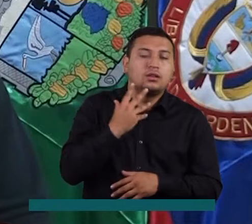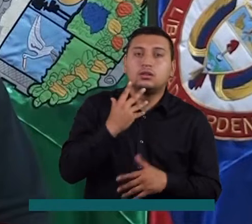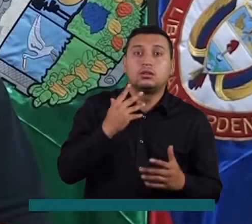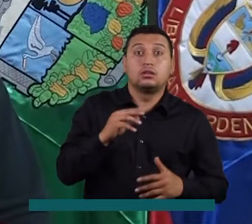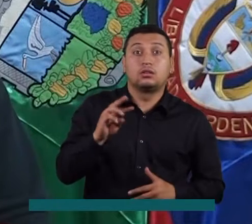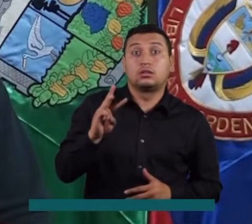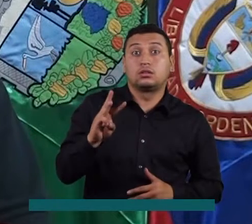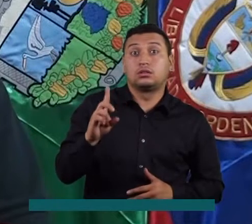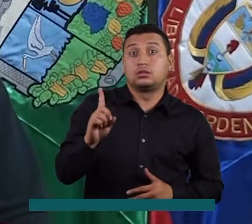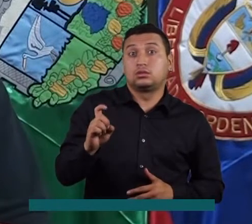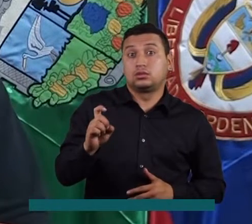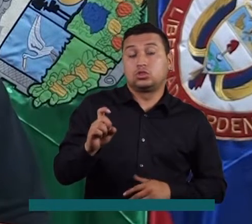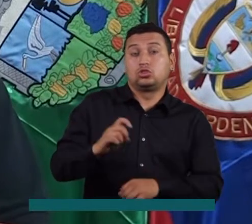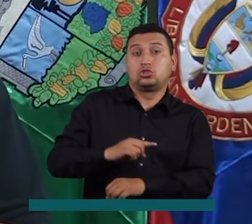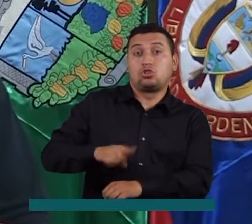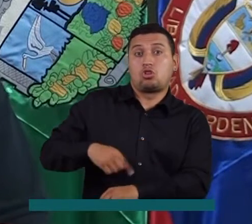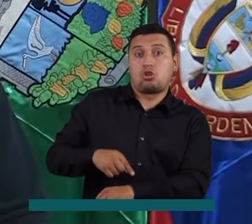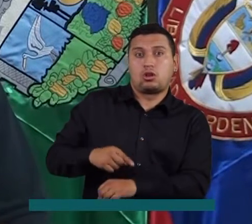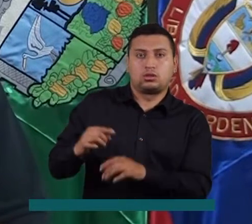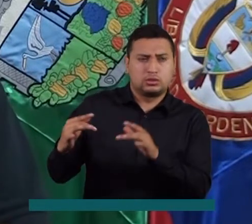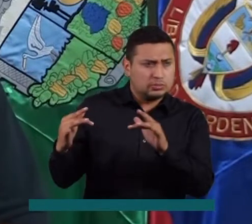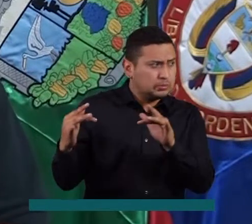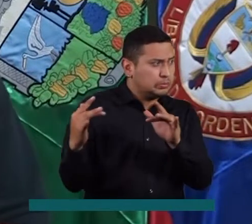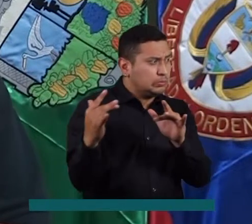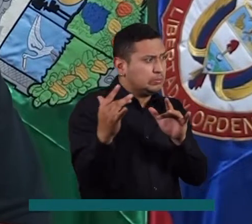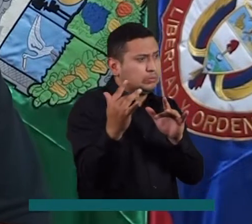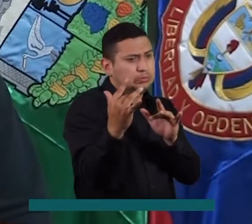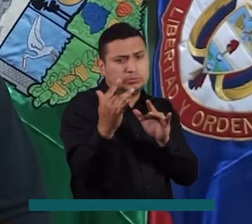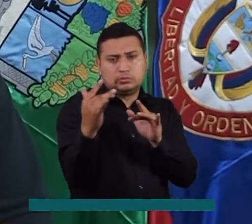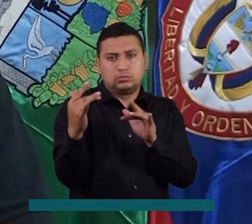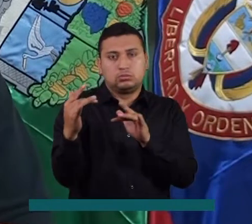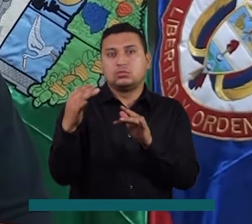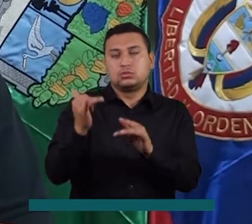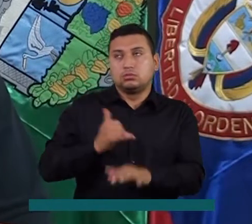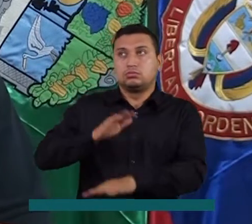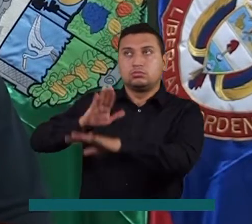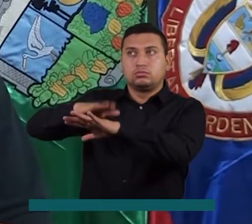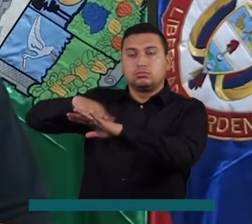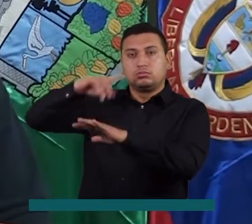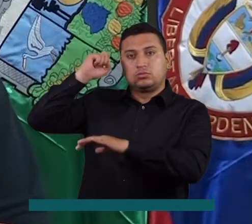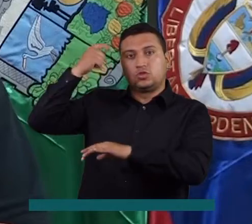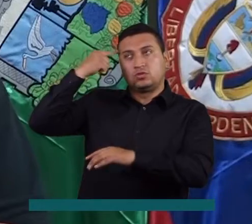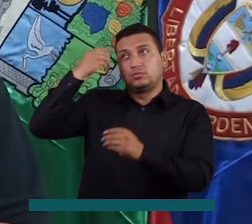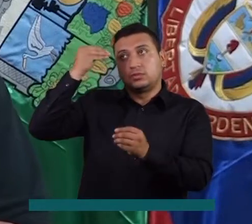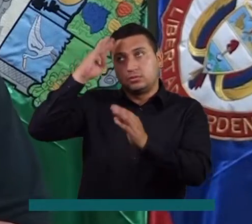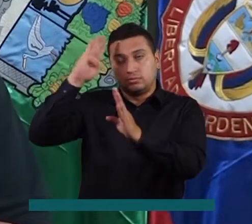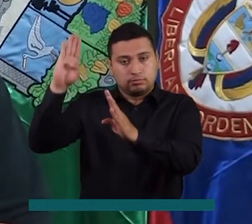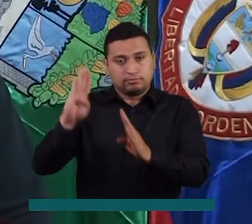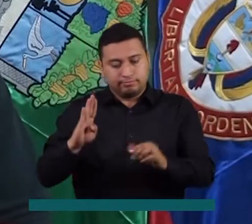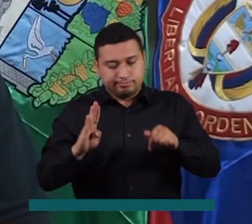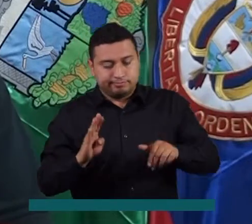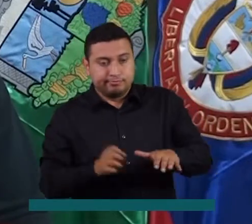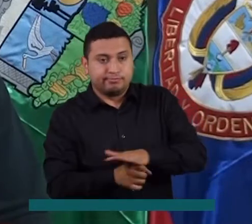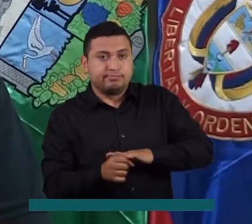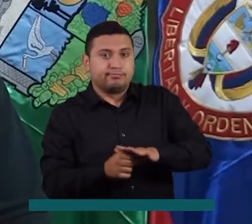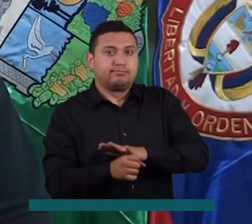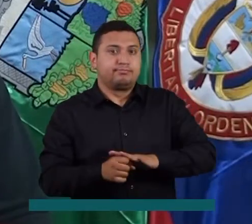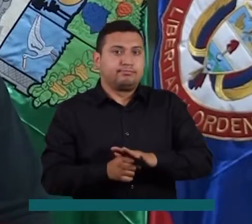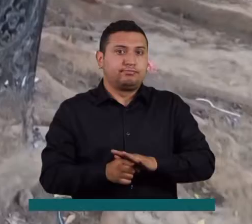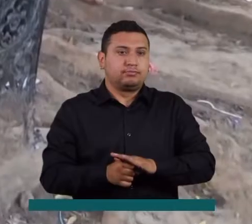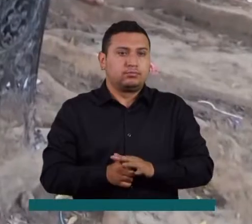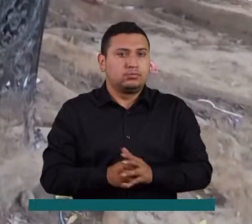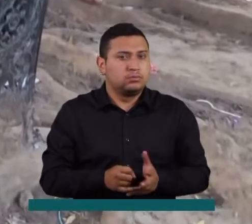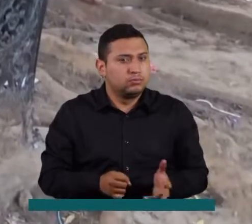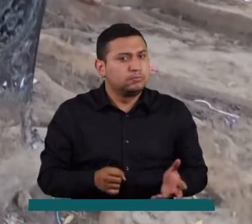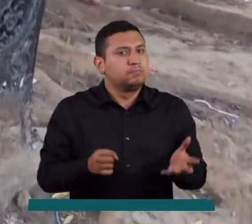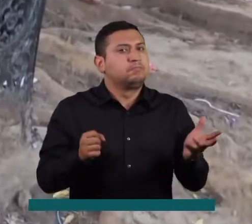días estuvimos incomunicados por más de 36 horas. Este fue el último llamado que nosotros hicimos al Gobierno Nacional para que prestara sus ojos ante